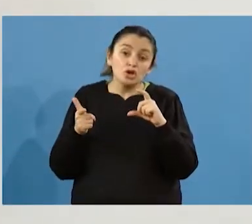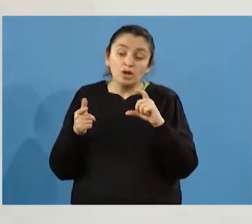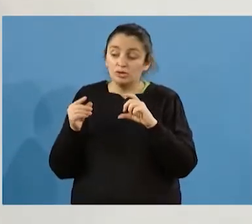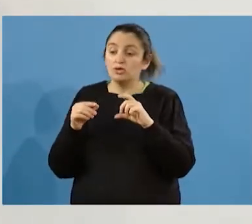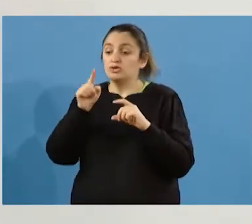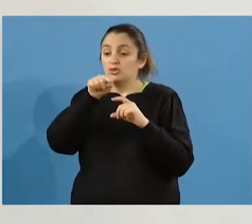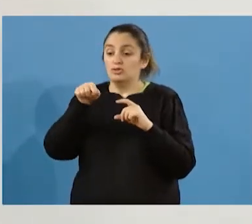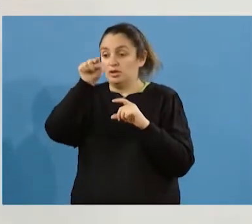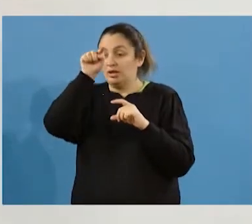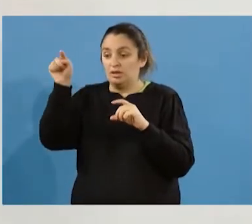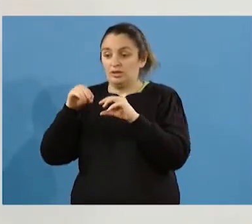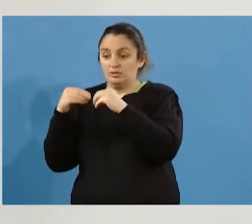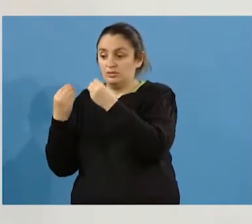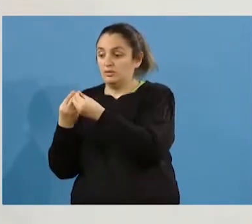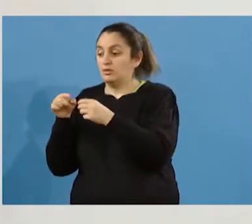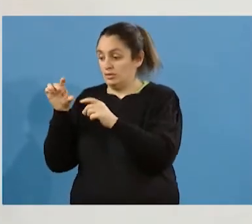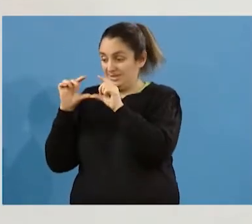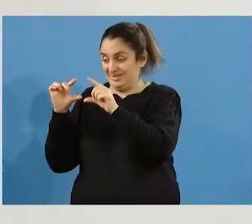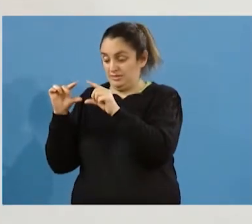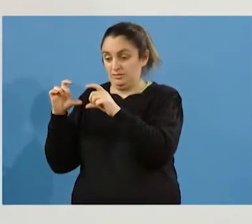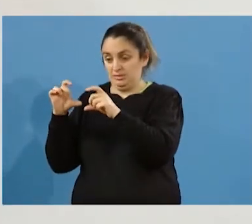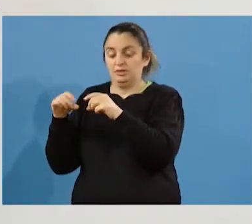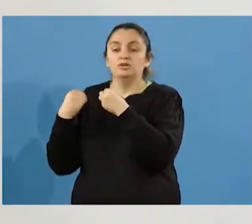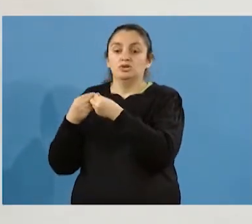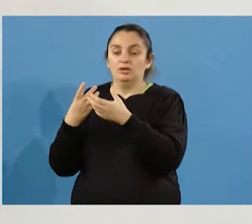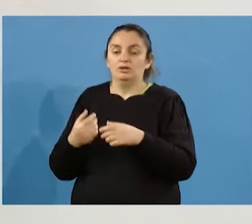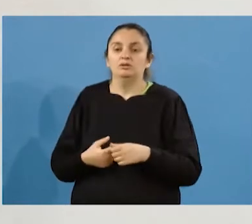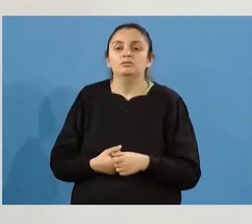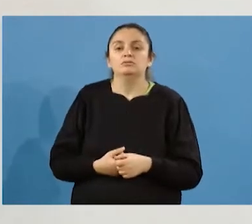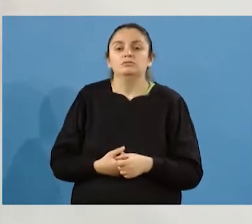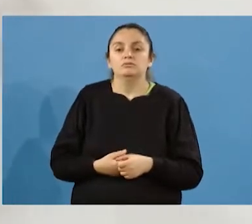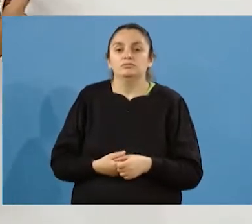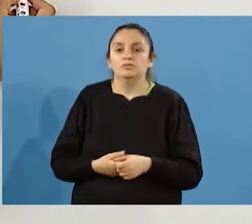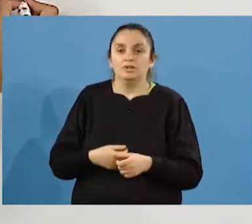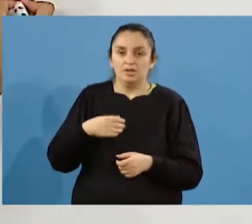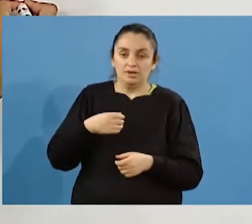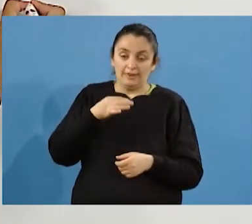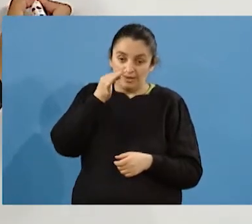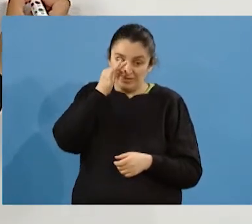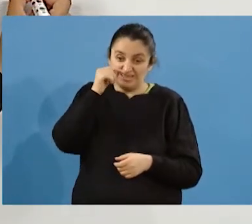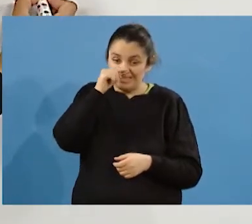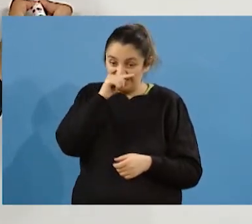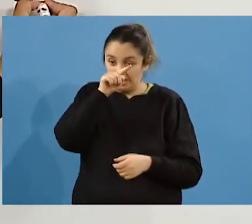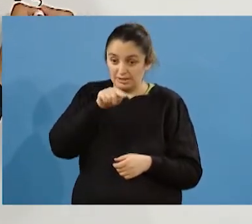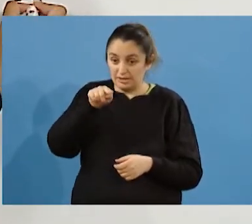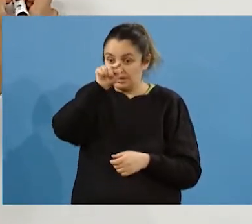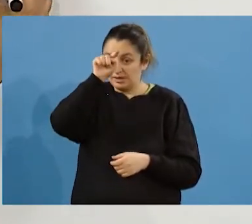es la raíz de índice 3 de 27 menos